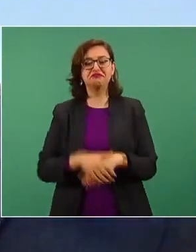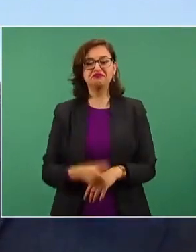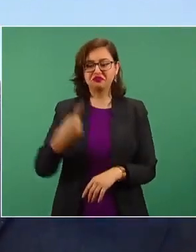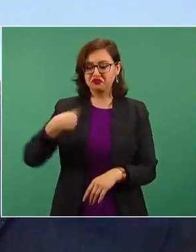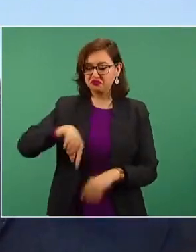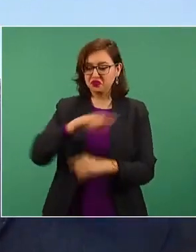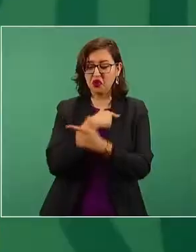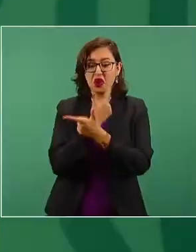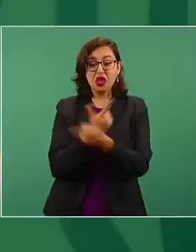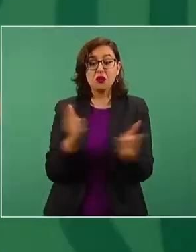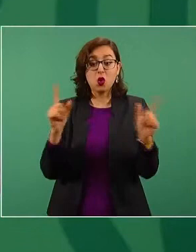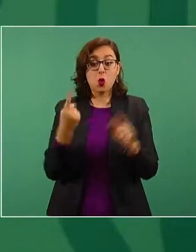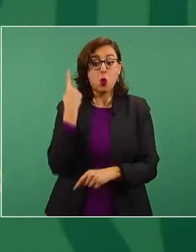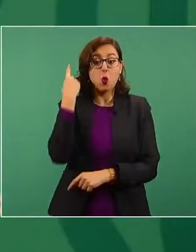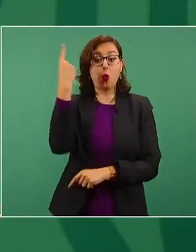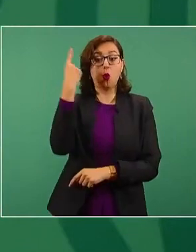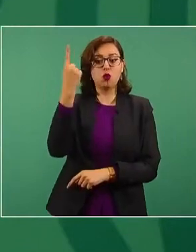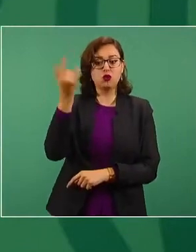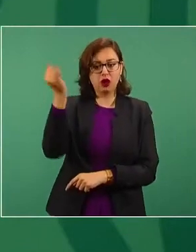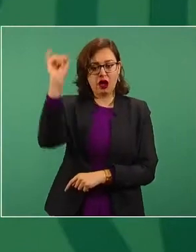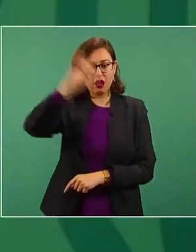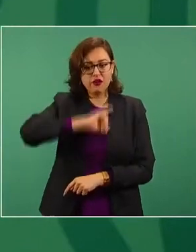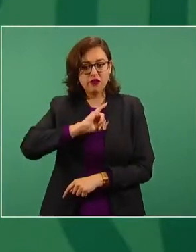México. Entonces,